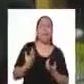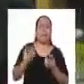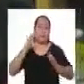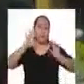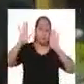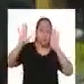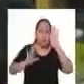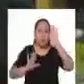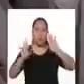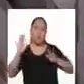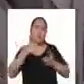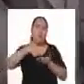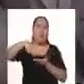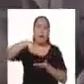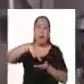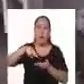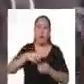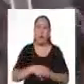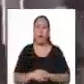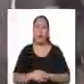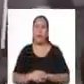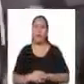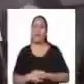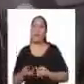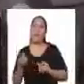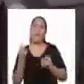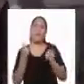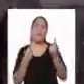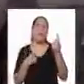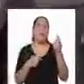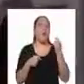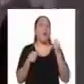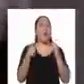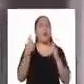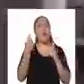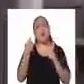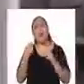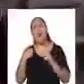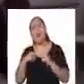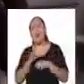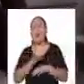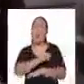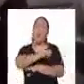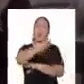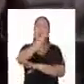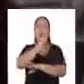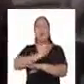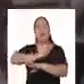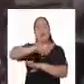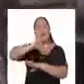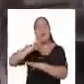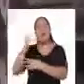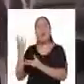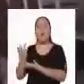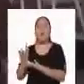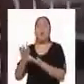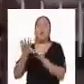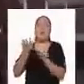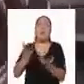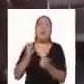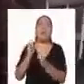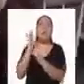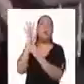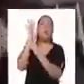maromas y bailes. Vendo velas y velones para alumbrar los